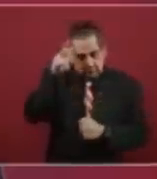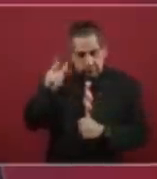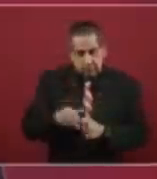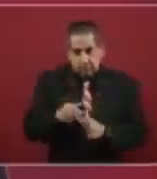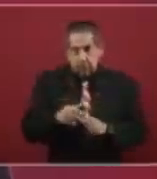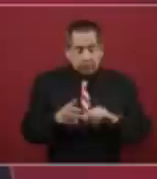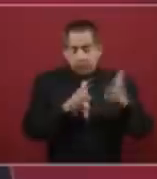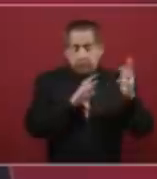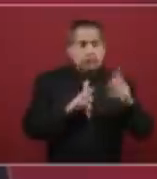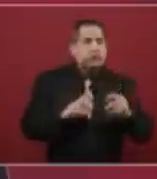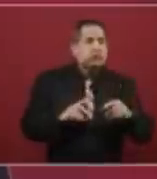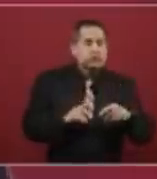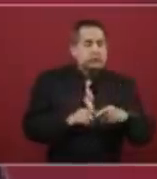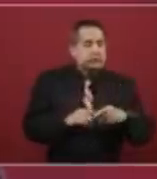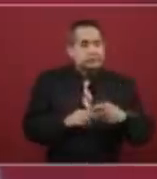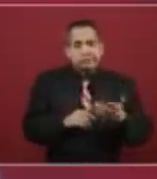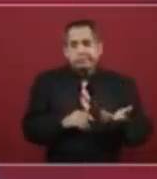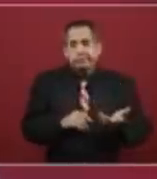descontroladas.